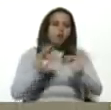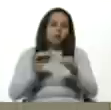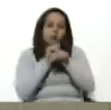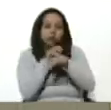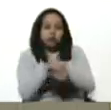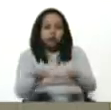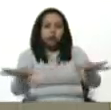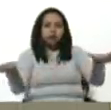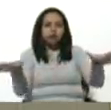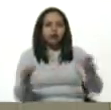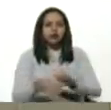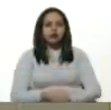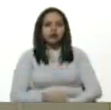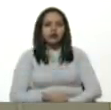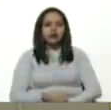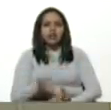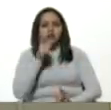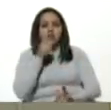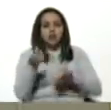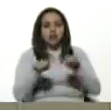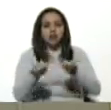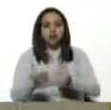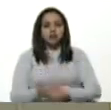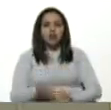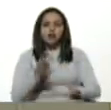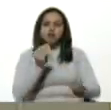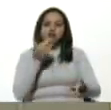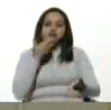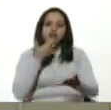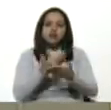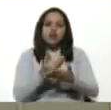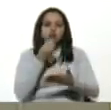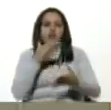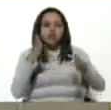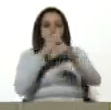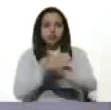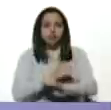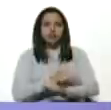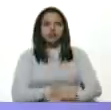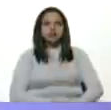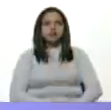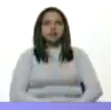sin ningún tipo de control. Muchísimas gracias y muy buenas noches.